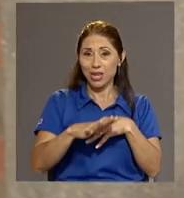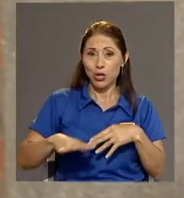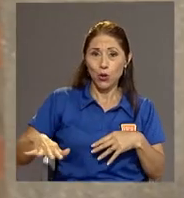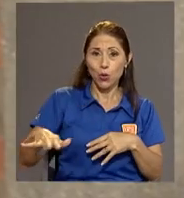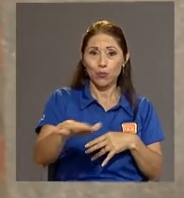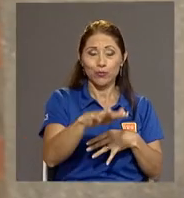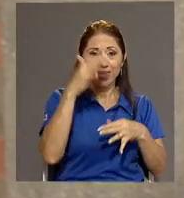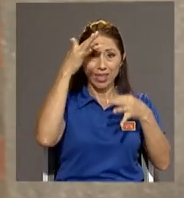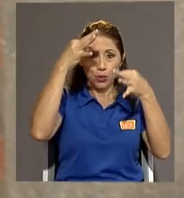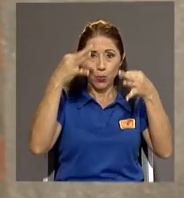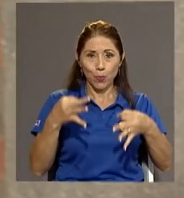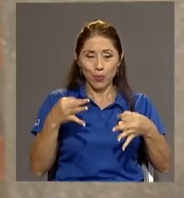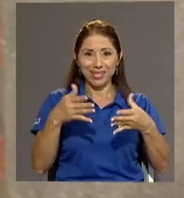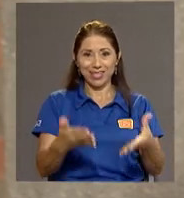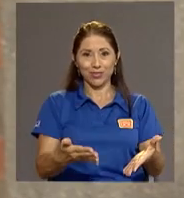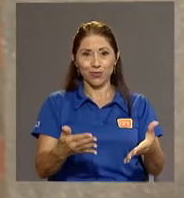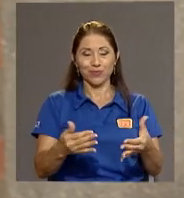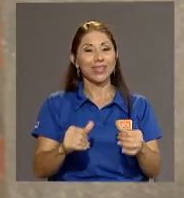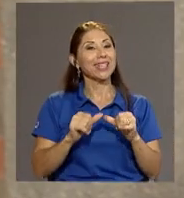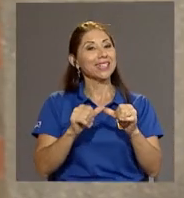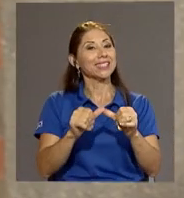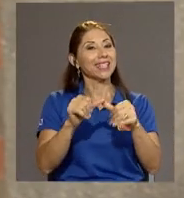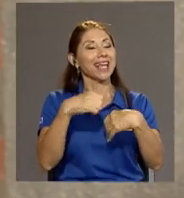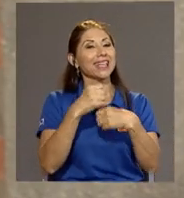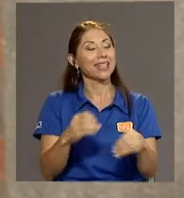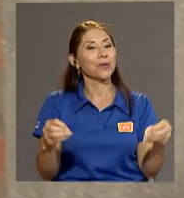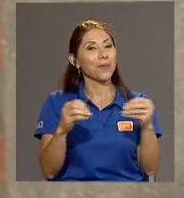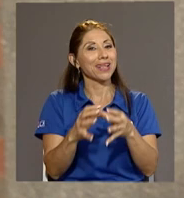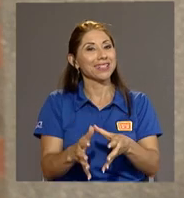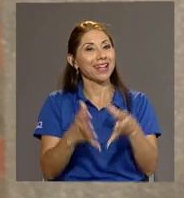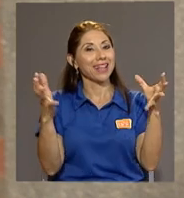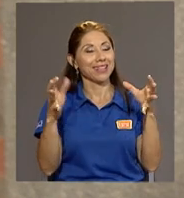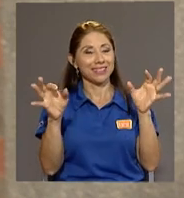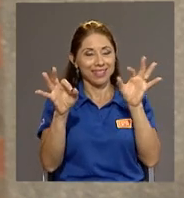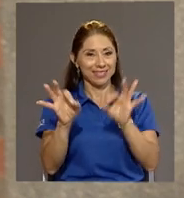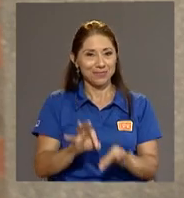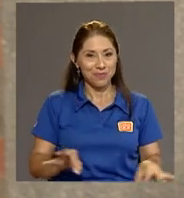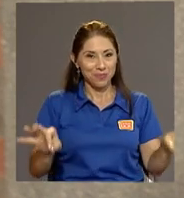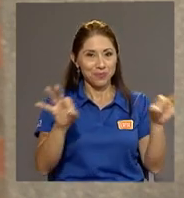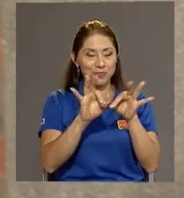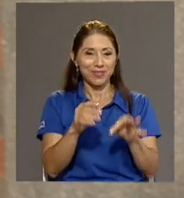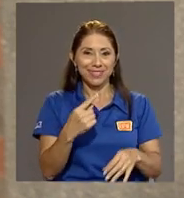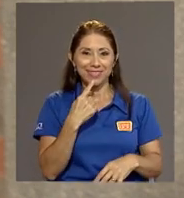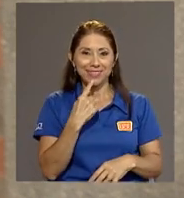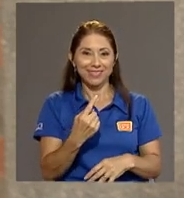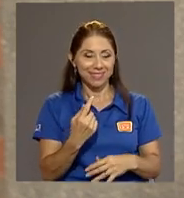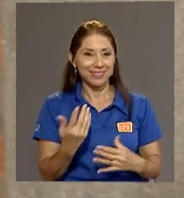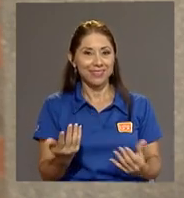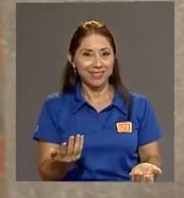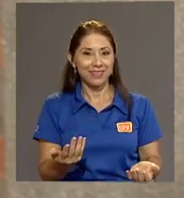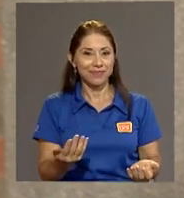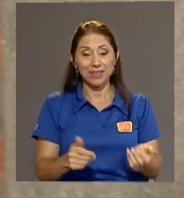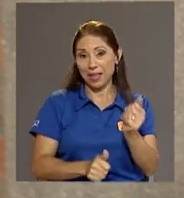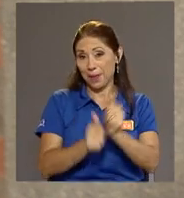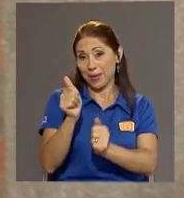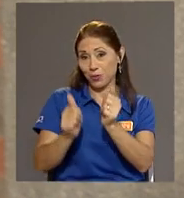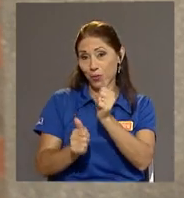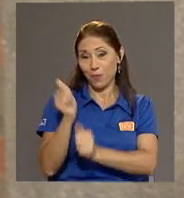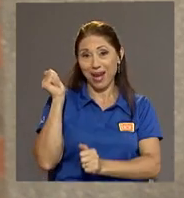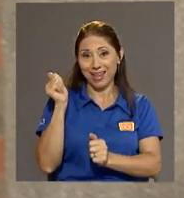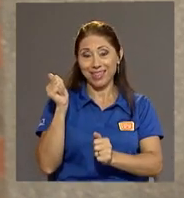tomó esa decisión y nos siguen haciendo más grandes. Valga la pena decir que la mayor parte de